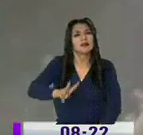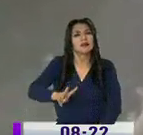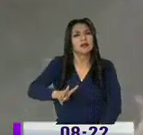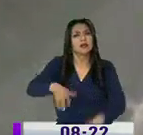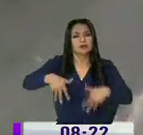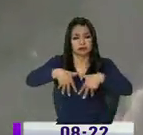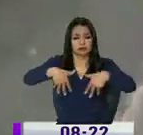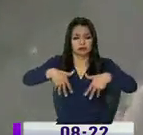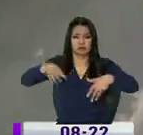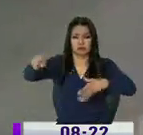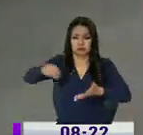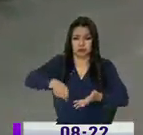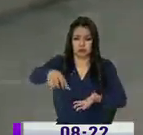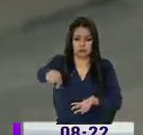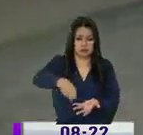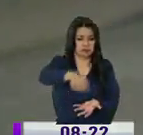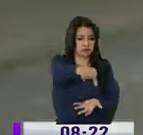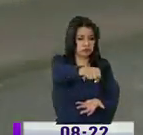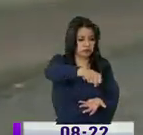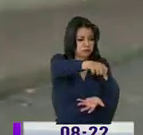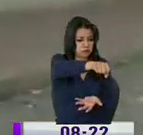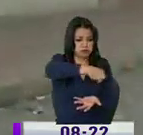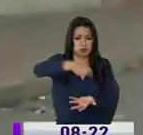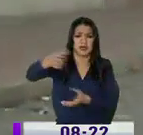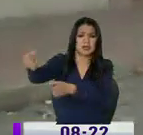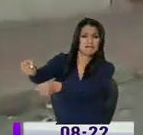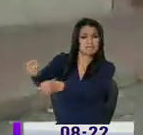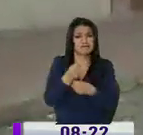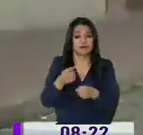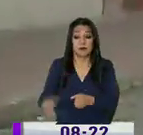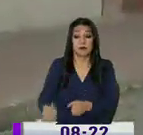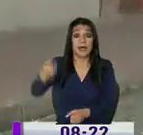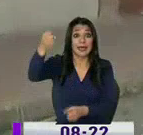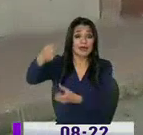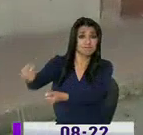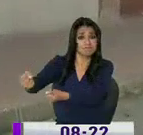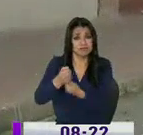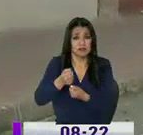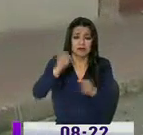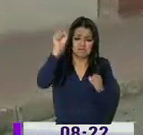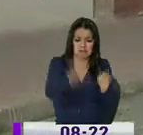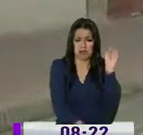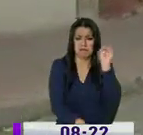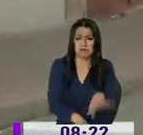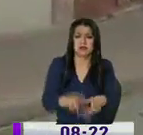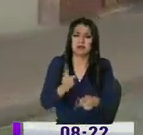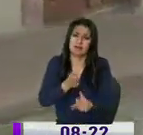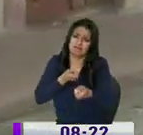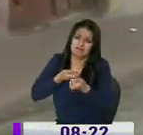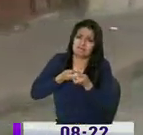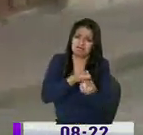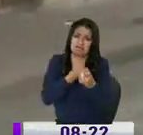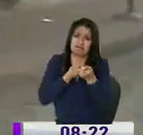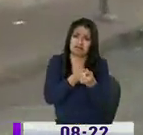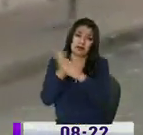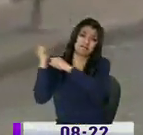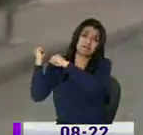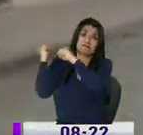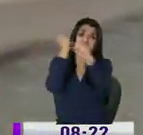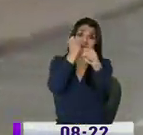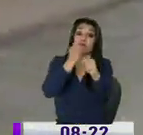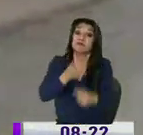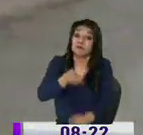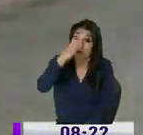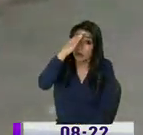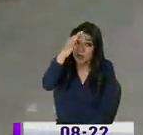de este tipo de señaléticas, puesto que las sacaron de las veredas, Robert, y también estaban intentando lanzar a la Policía Nacional. Y